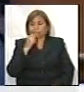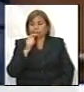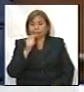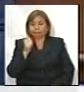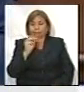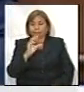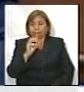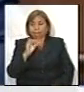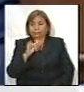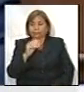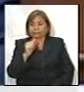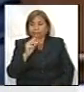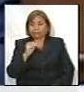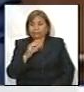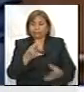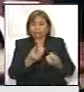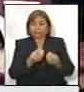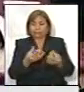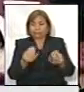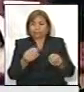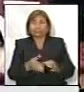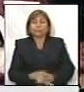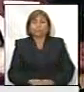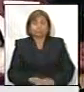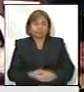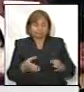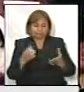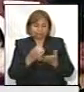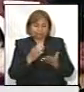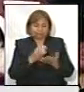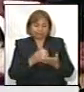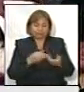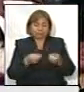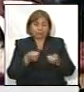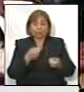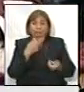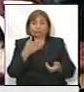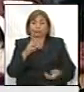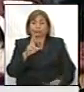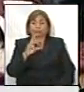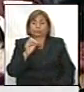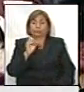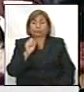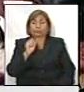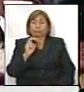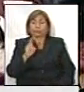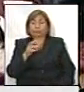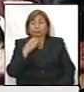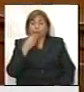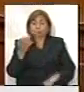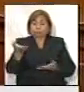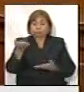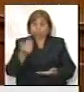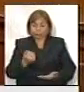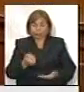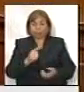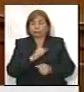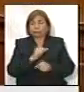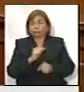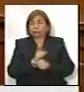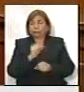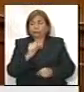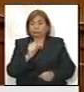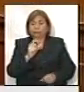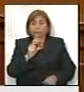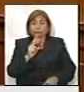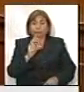Takayama. Por mayoría, la Comisión de Constitución que preside la congresista Rosa Bartra decidió convocar al jefe del gabinete, Salvador del